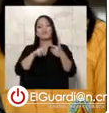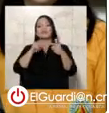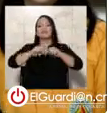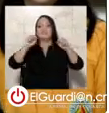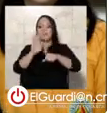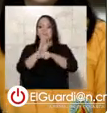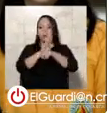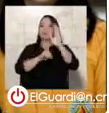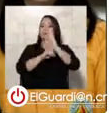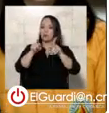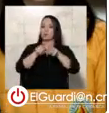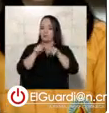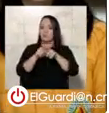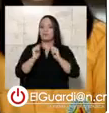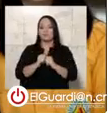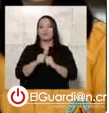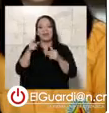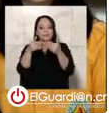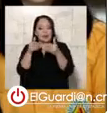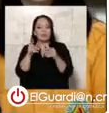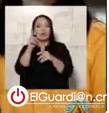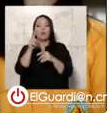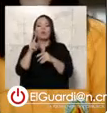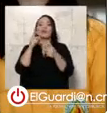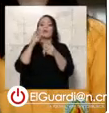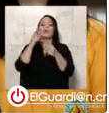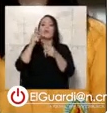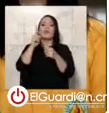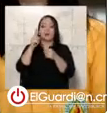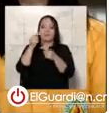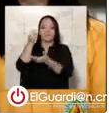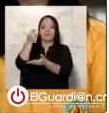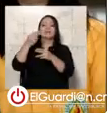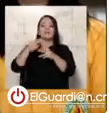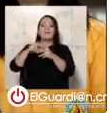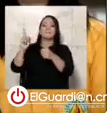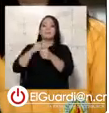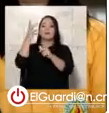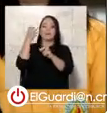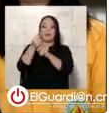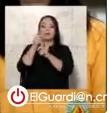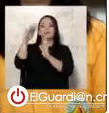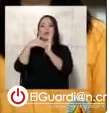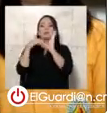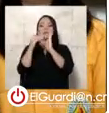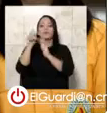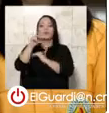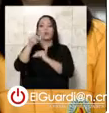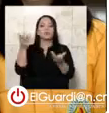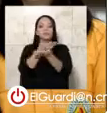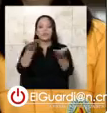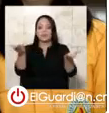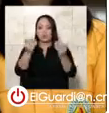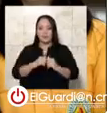Banca para el Desarrollo se habilitó un mecanismo que se llama Primer Impacto, y estamos poniendo 5.000 millones de colones